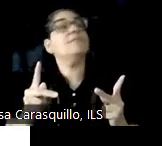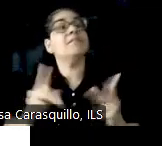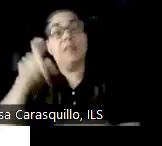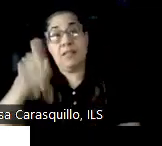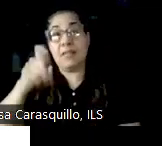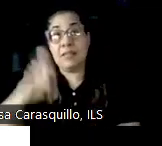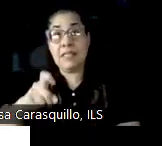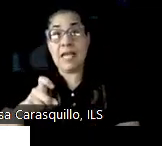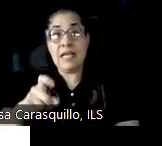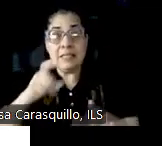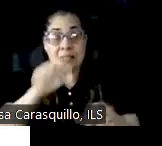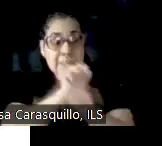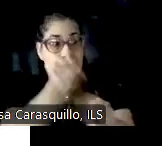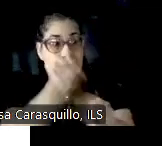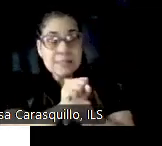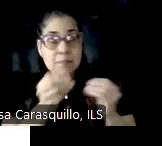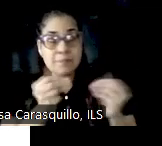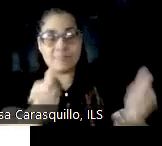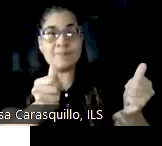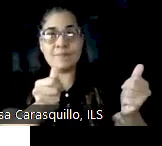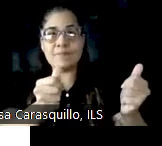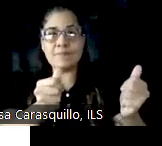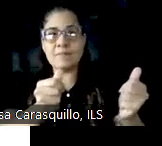atenderse. En la próxima diapositiva.